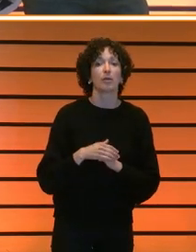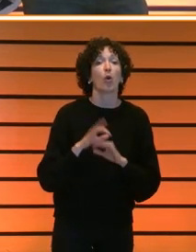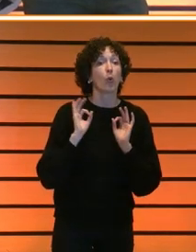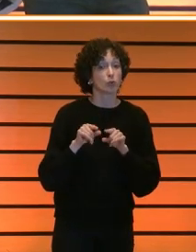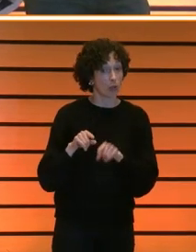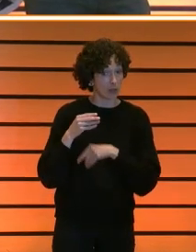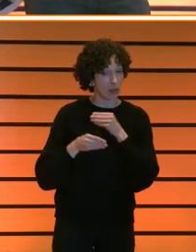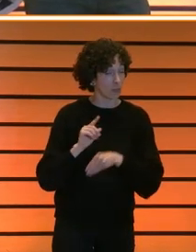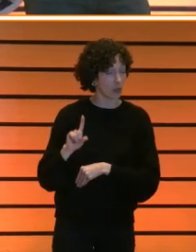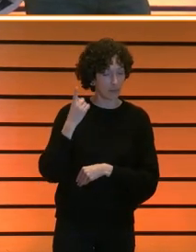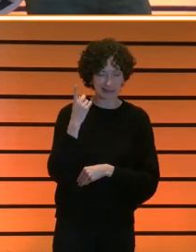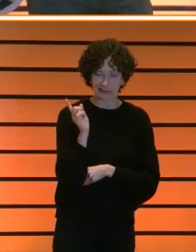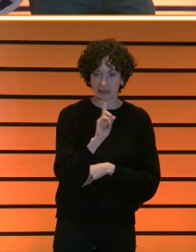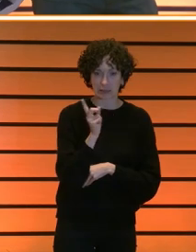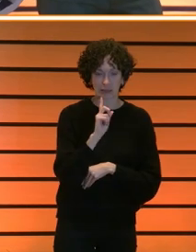y